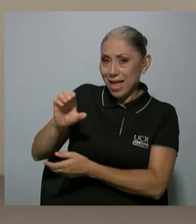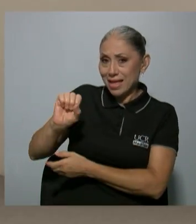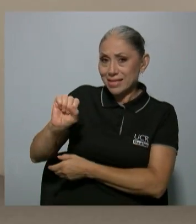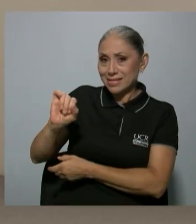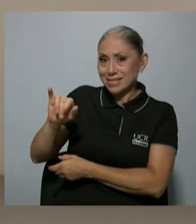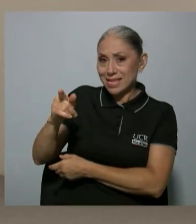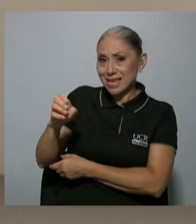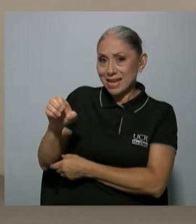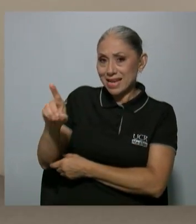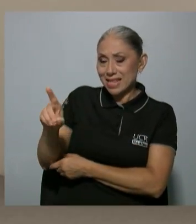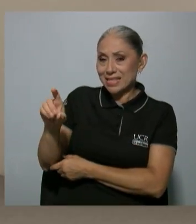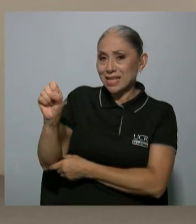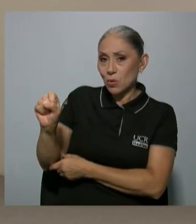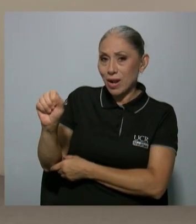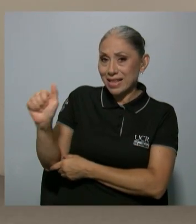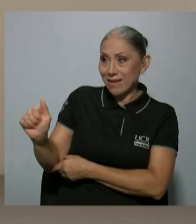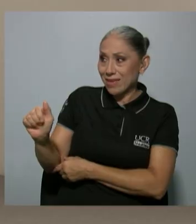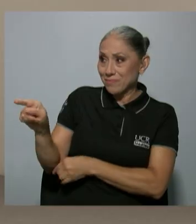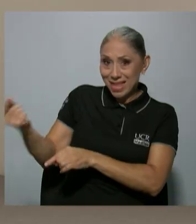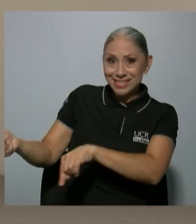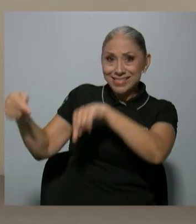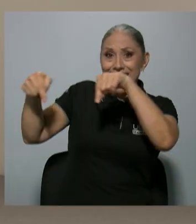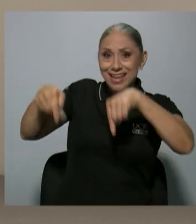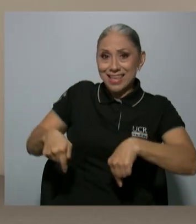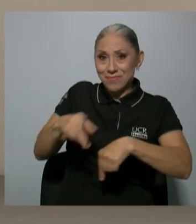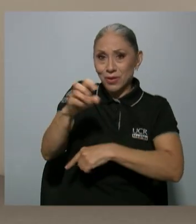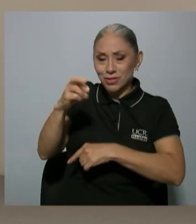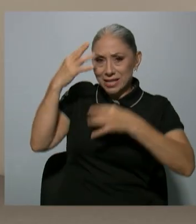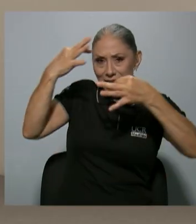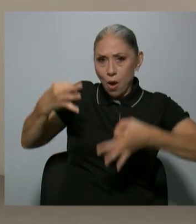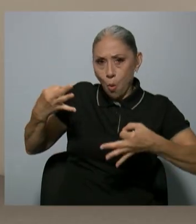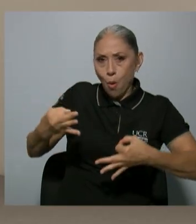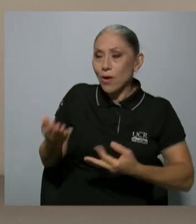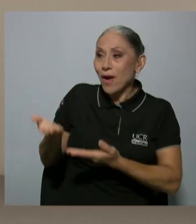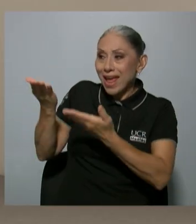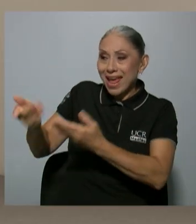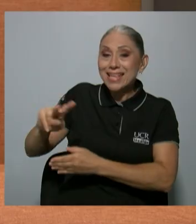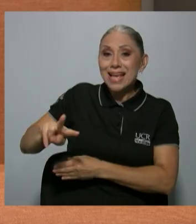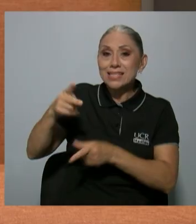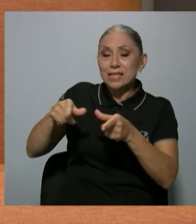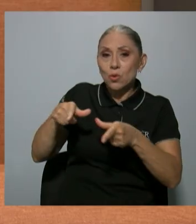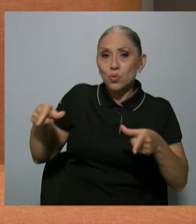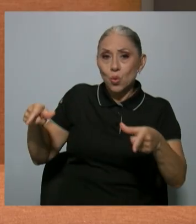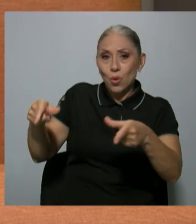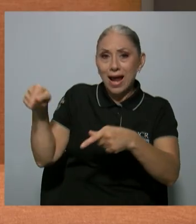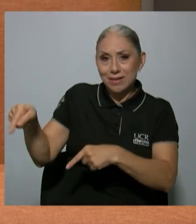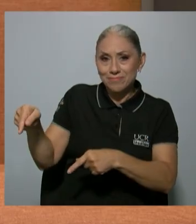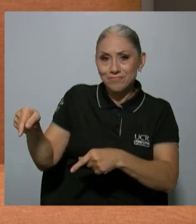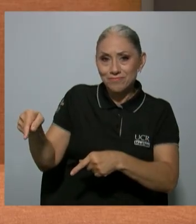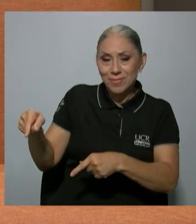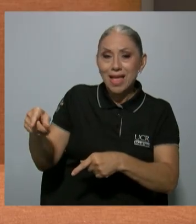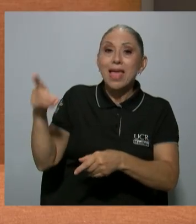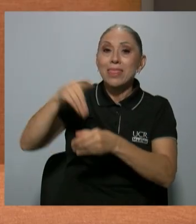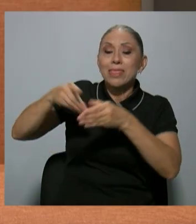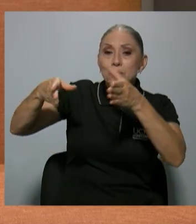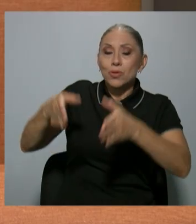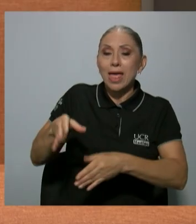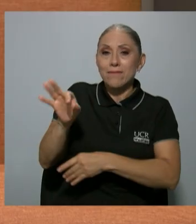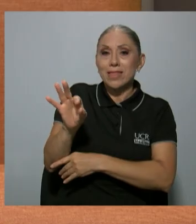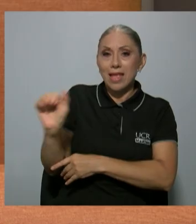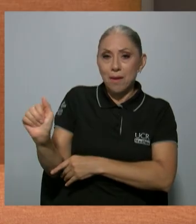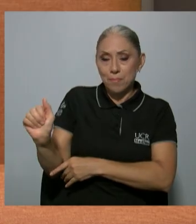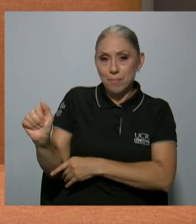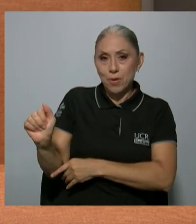Segura Artavia. Está aquí, en Costa Rica en Juego. Ella es el segundo lugar, la diputada electa del Frente Amplio, en el segundo